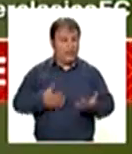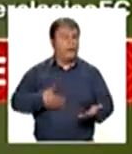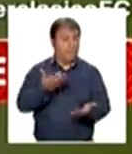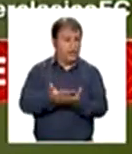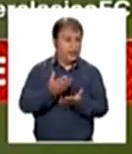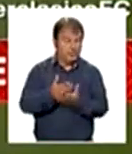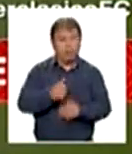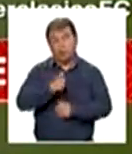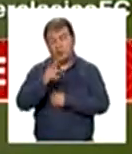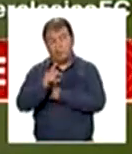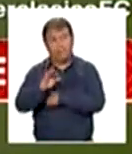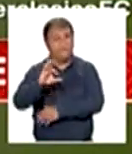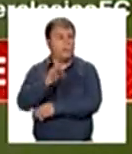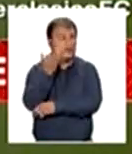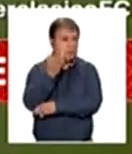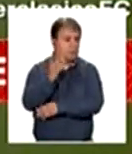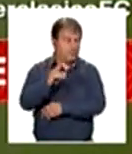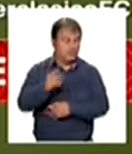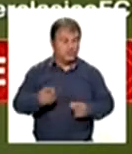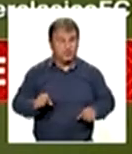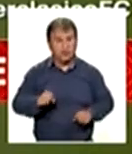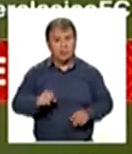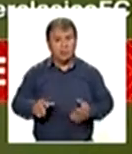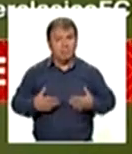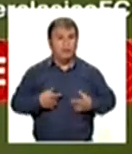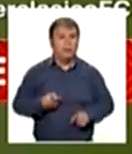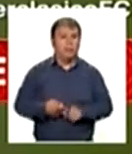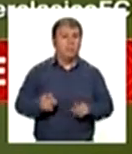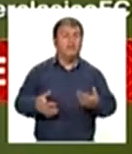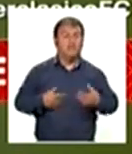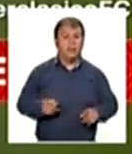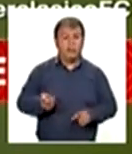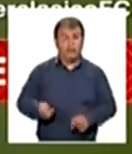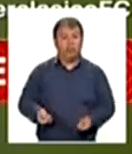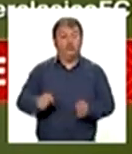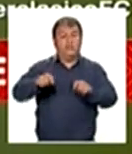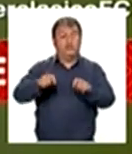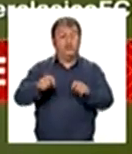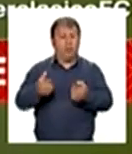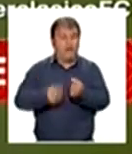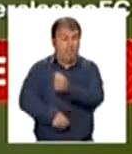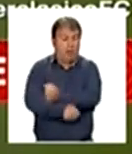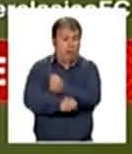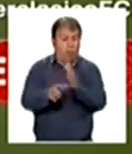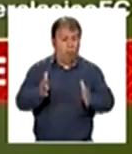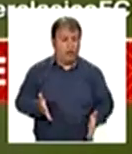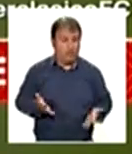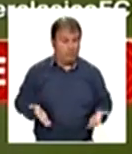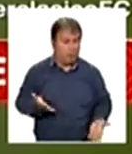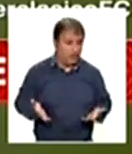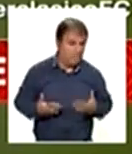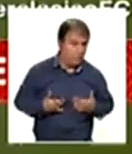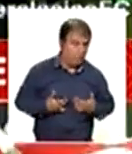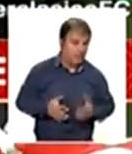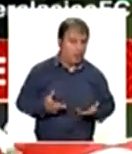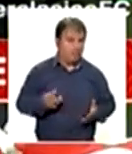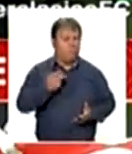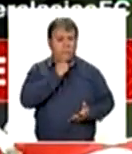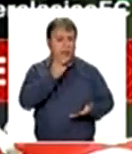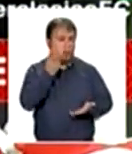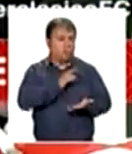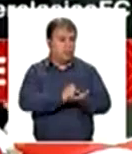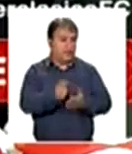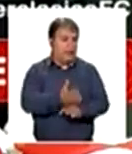La protesta va a llegar. No da lugar a ninguna protesta. No da lugar. Suspensión al jugador y no. Si faltaran, no cambia, no si faltaran dos meses para el partido, ¿sabes lo que